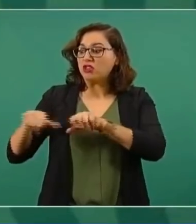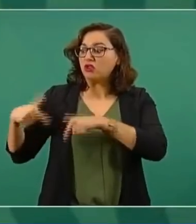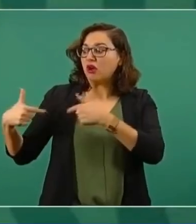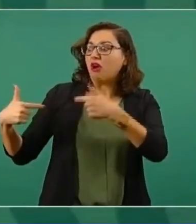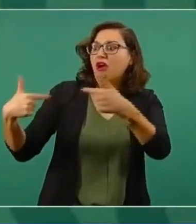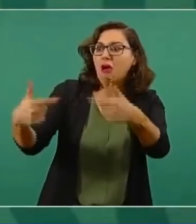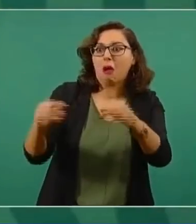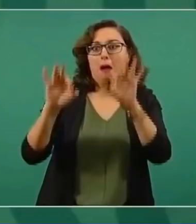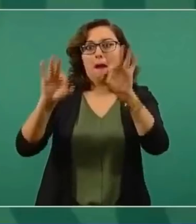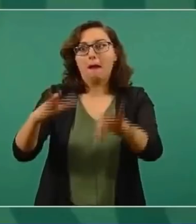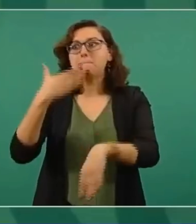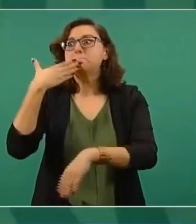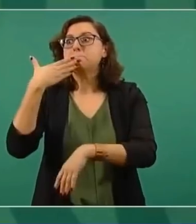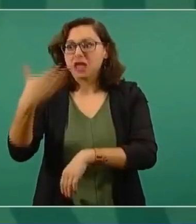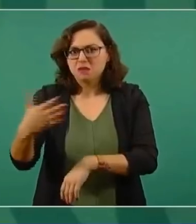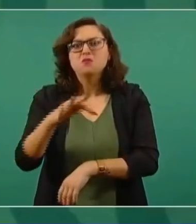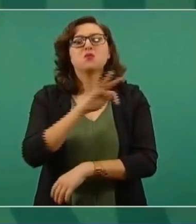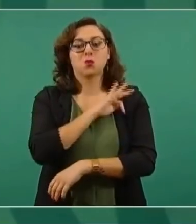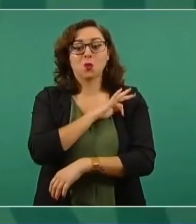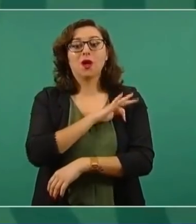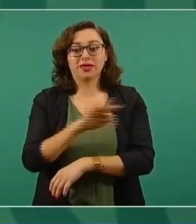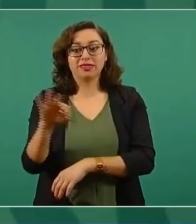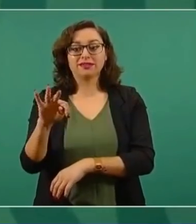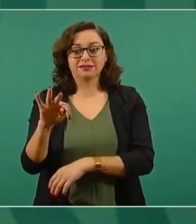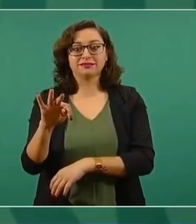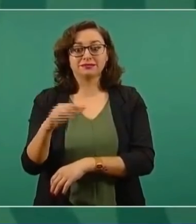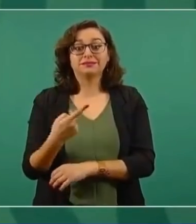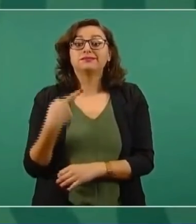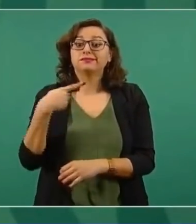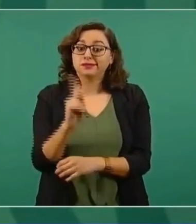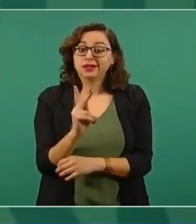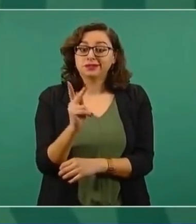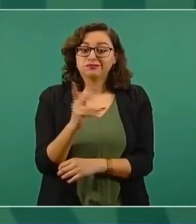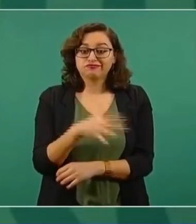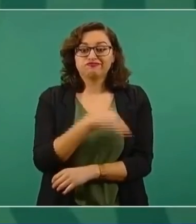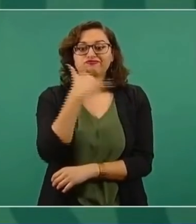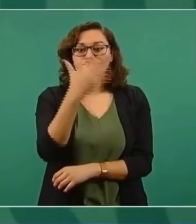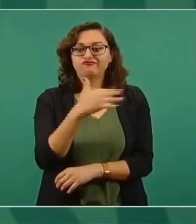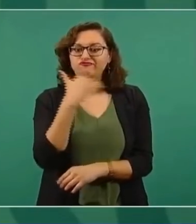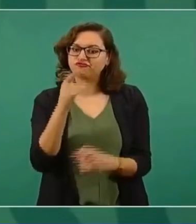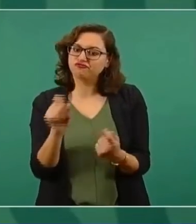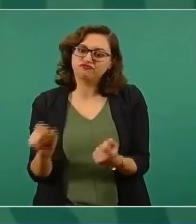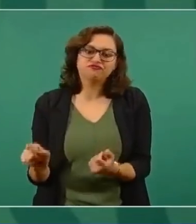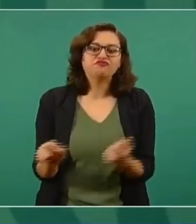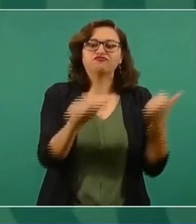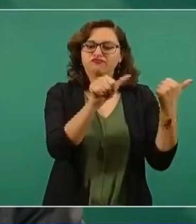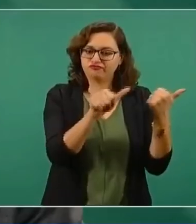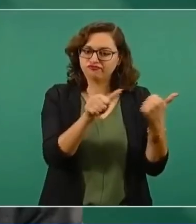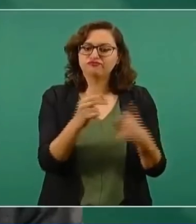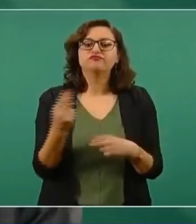generaciones, es desterrar la corrupción, que es peor